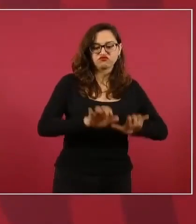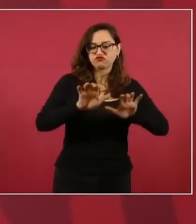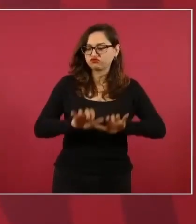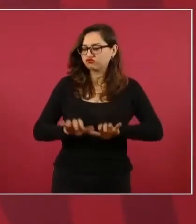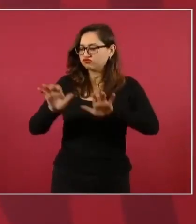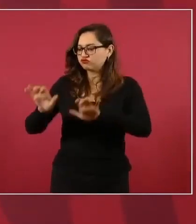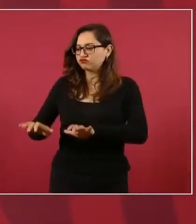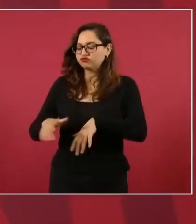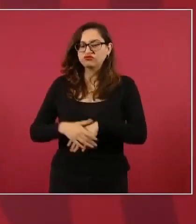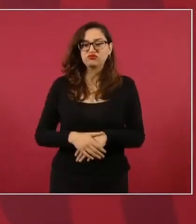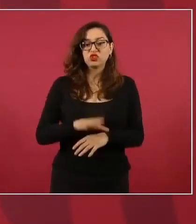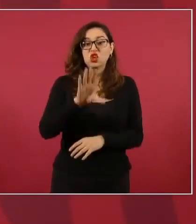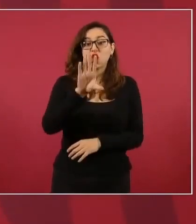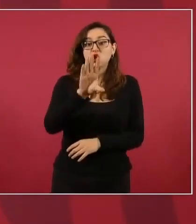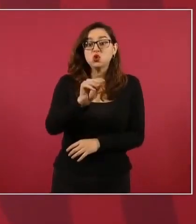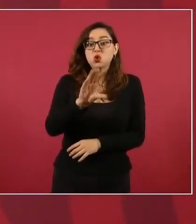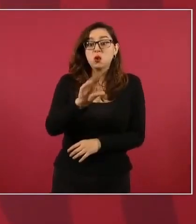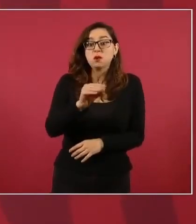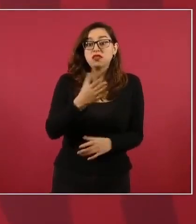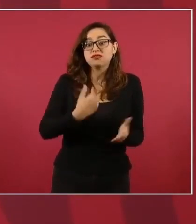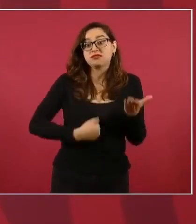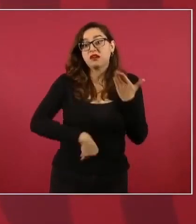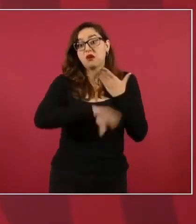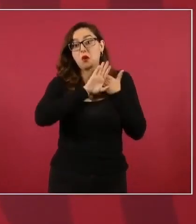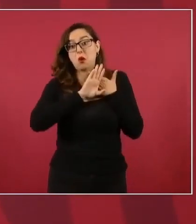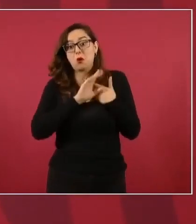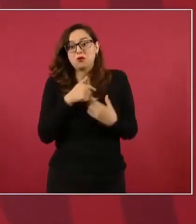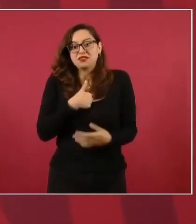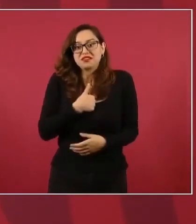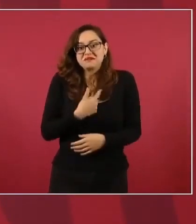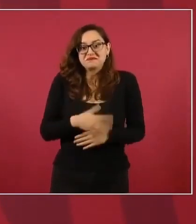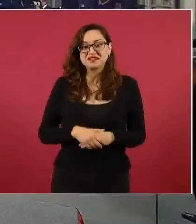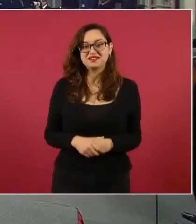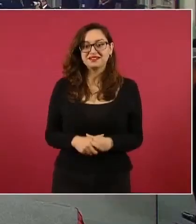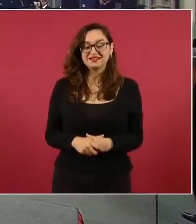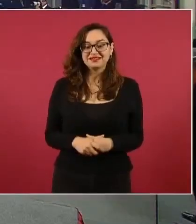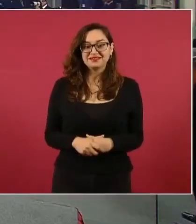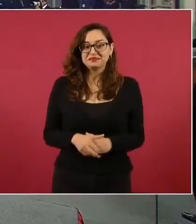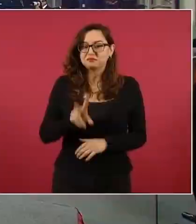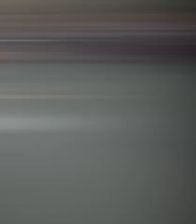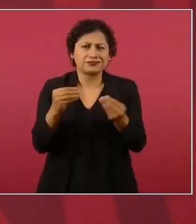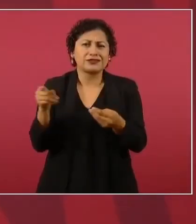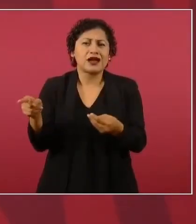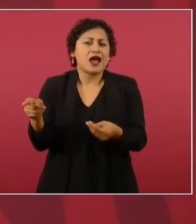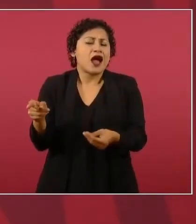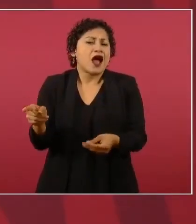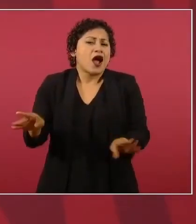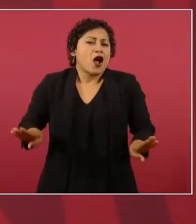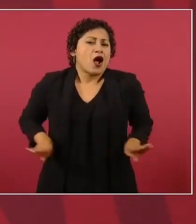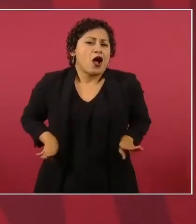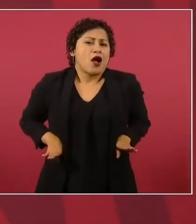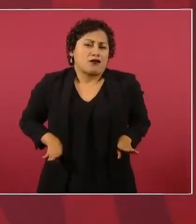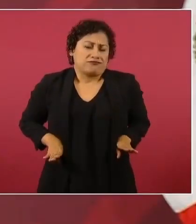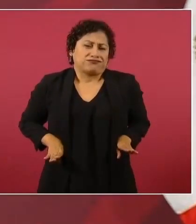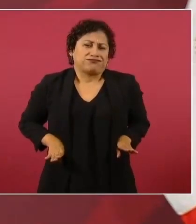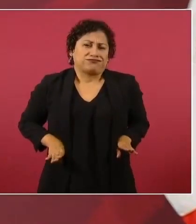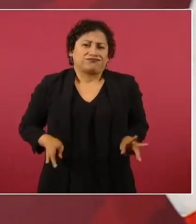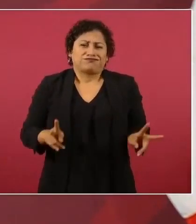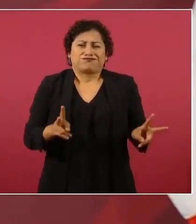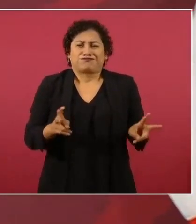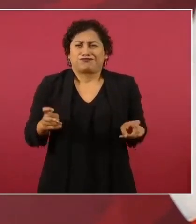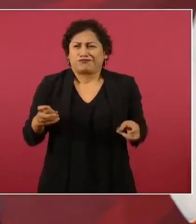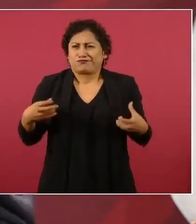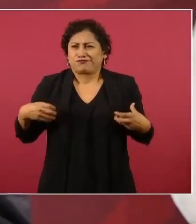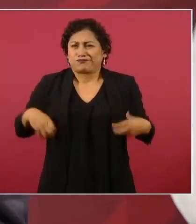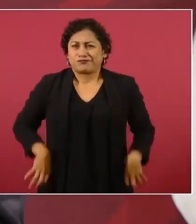se toca», hay que recordar que durante 4 días el presidente ha lanzado varios calificativos. El lunes los llamó hipócritas,